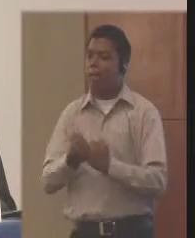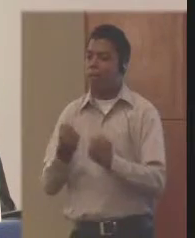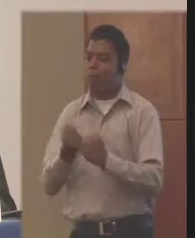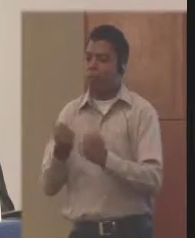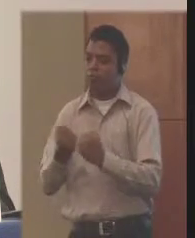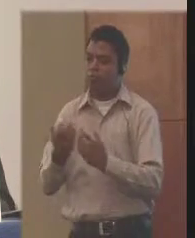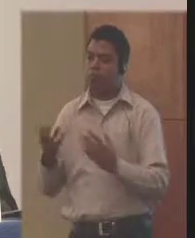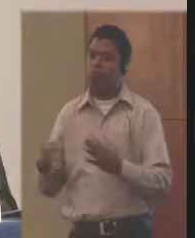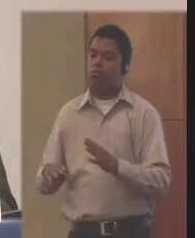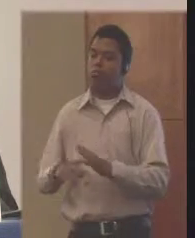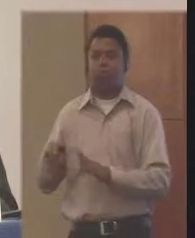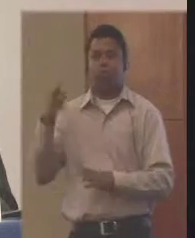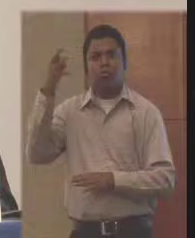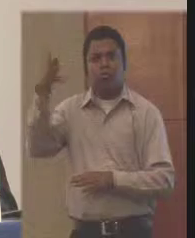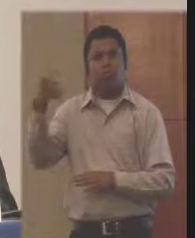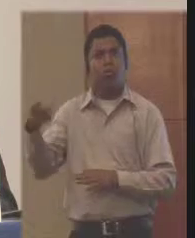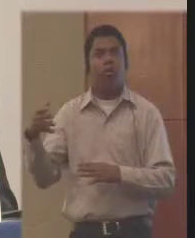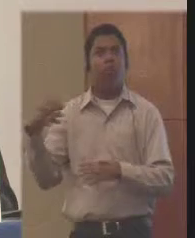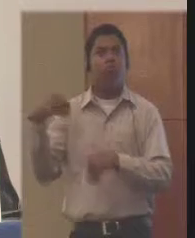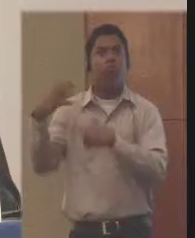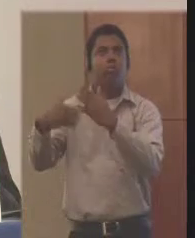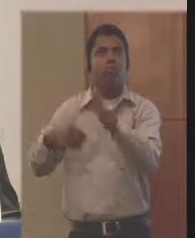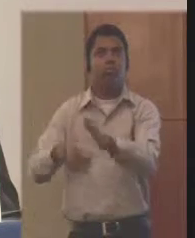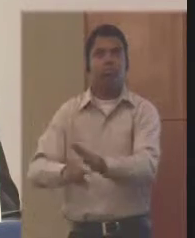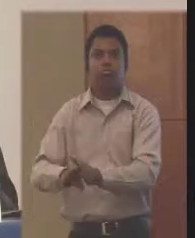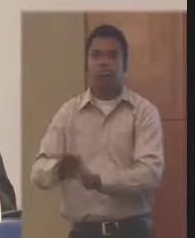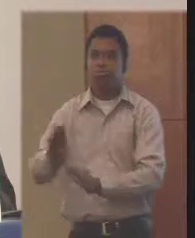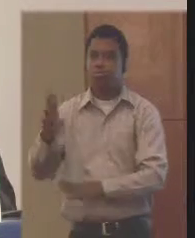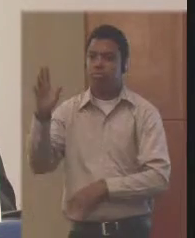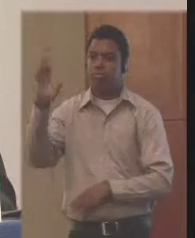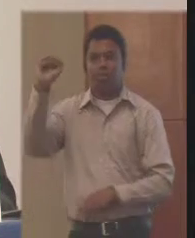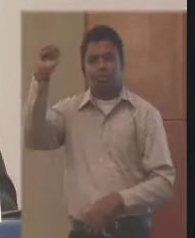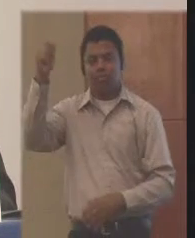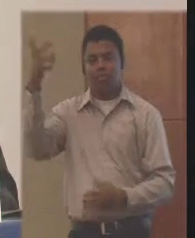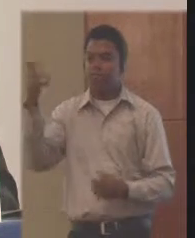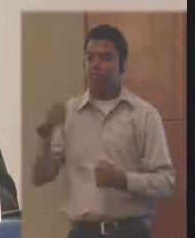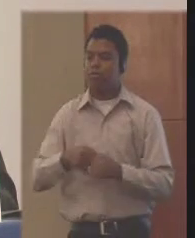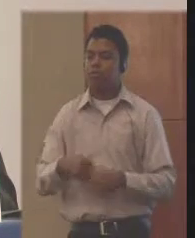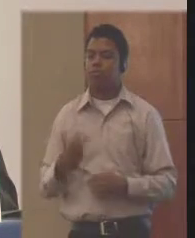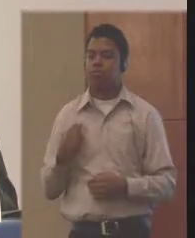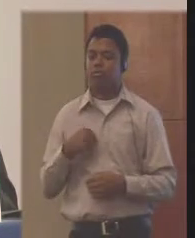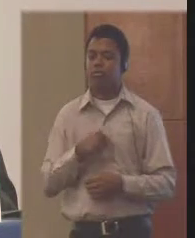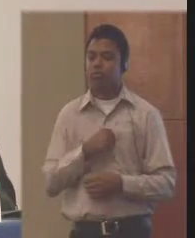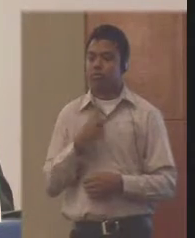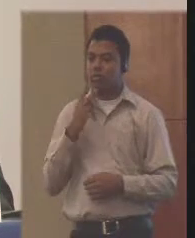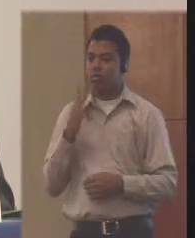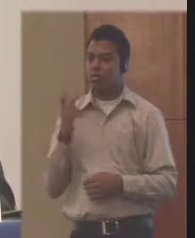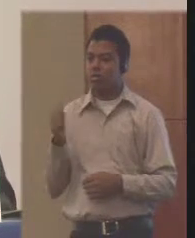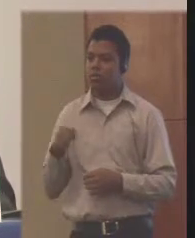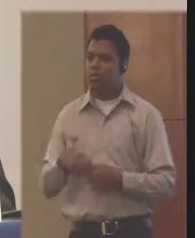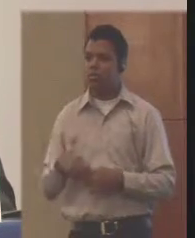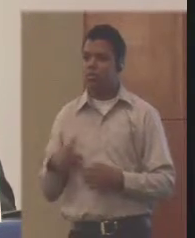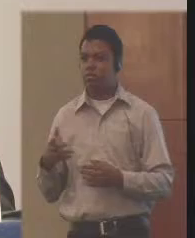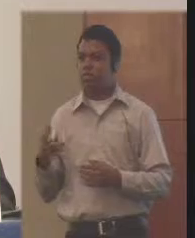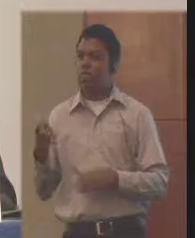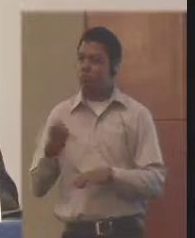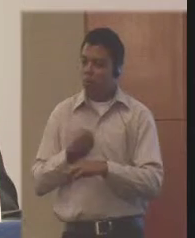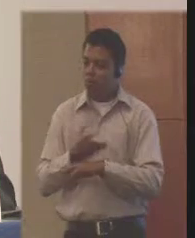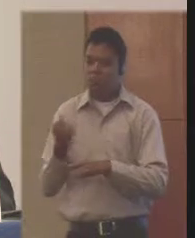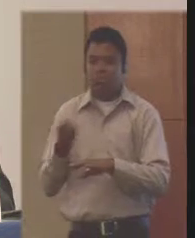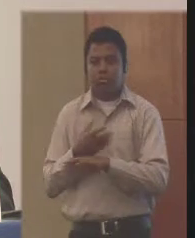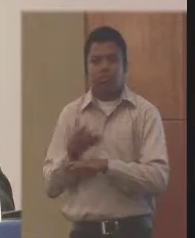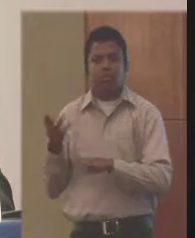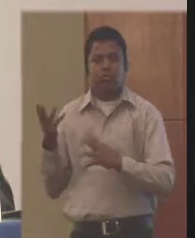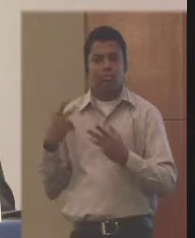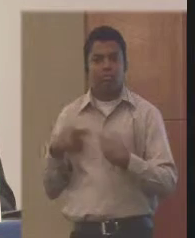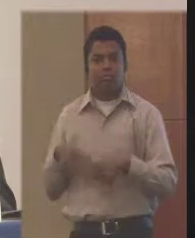hablando. Finalmente, vemos ese hilo conductor, esas recomendaciones que nos presenta, en el cual